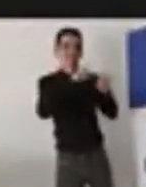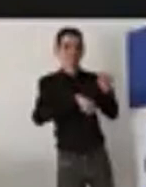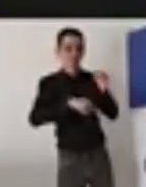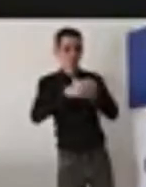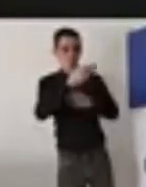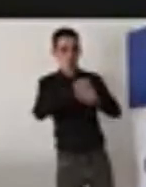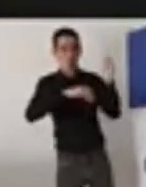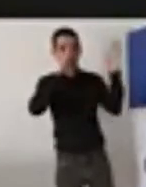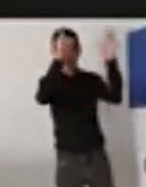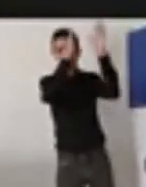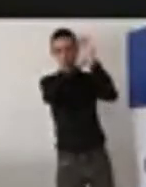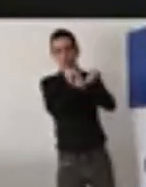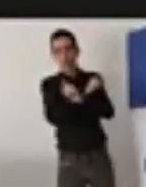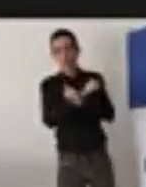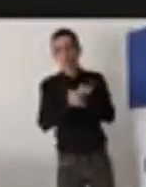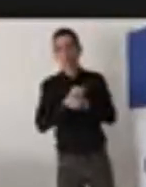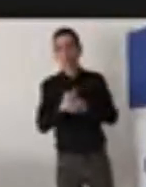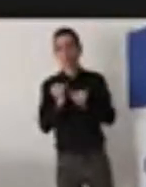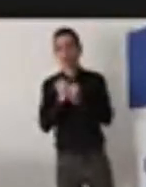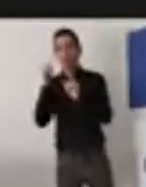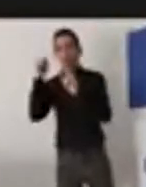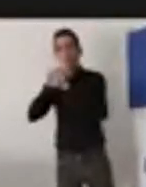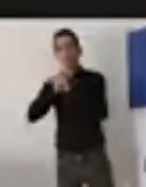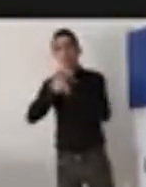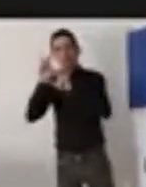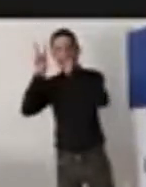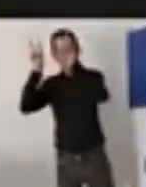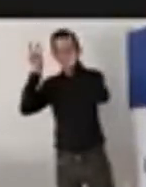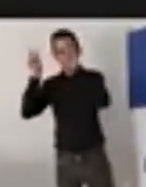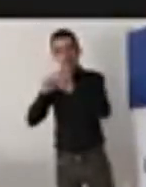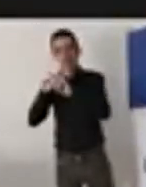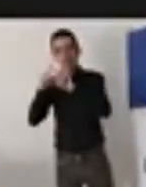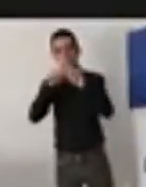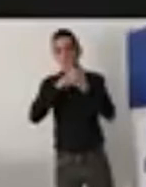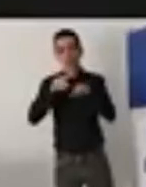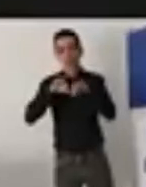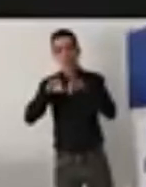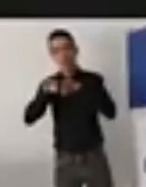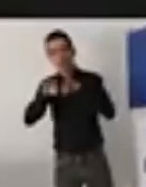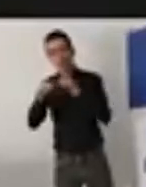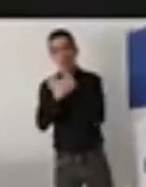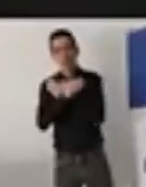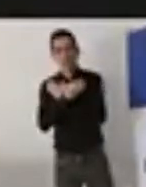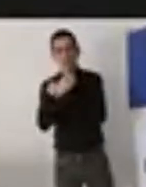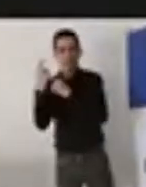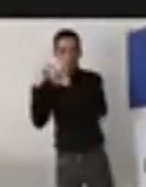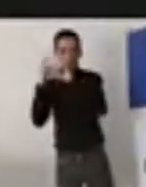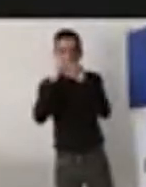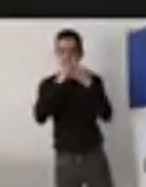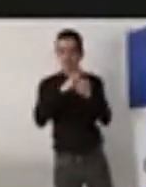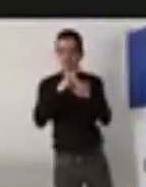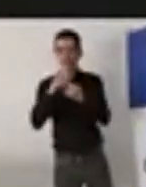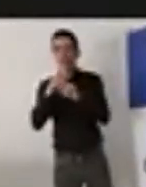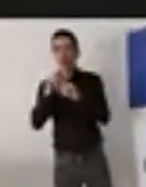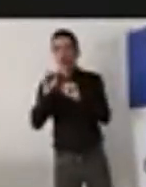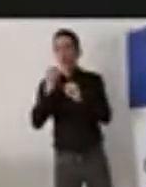universal, especialmente la educación universitaria, el acceso a un empleo digno, el cierre de brechas sociales, especialmente la brecha de género.